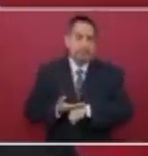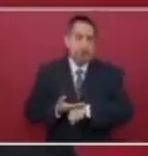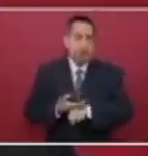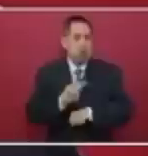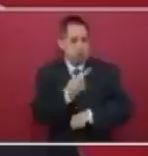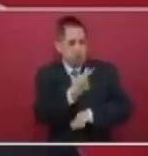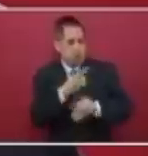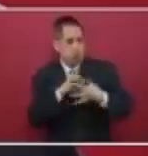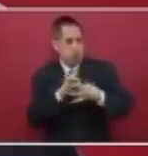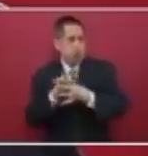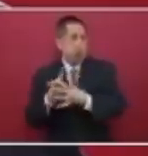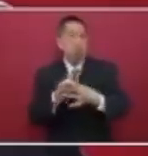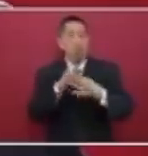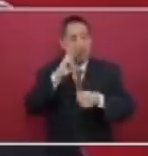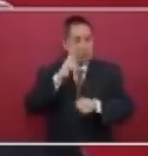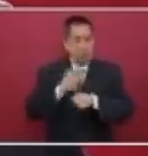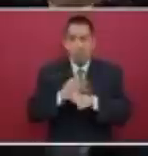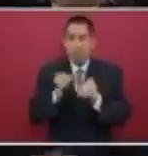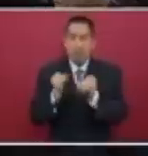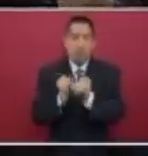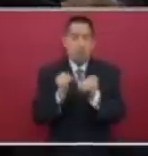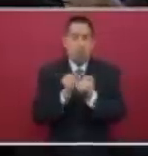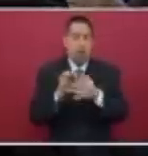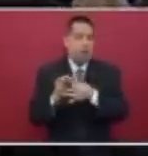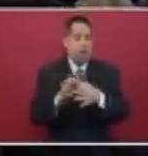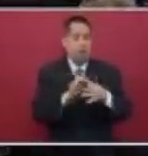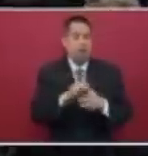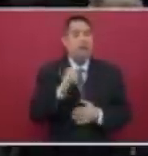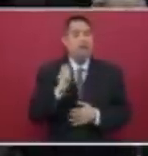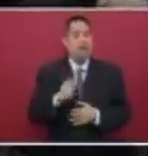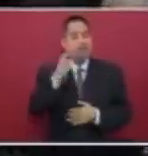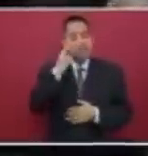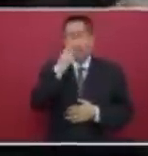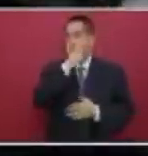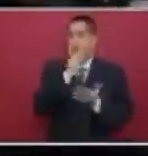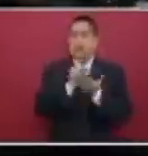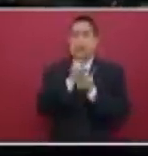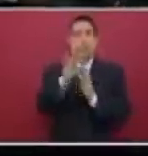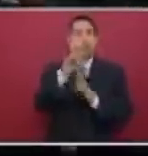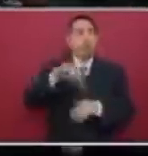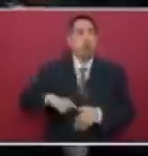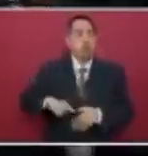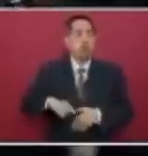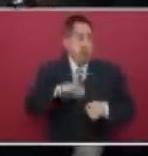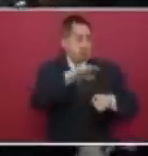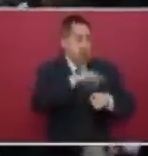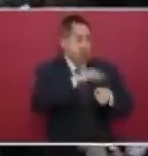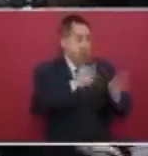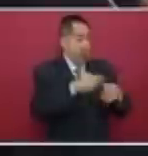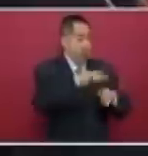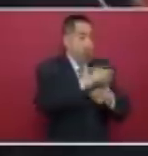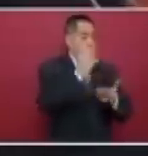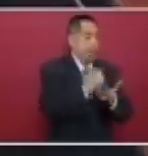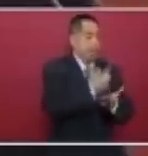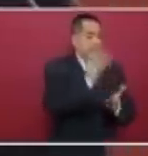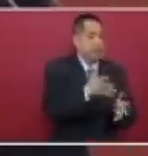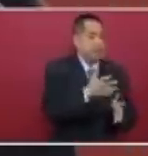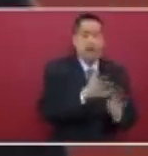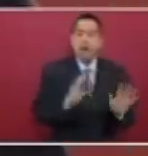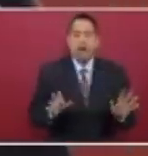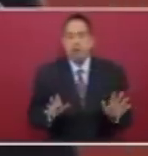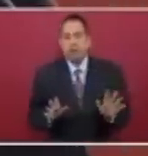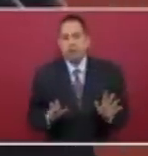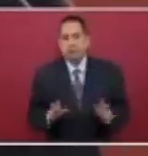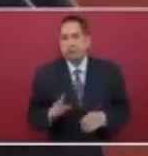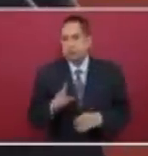responsables la democracia no se agota solo en las elecciones no es que ya se